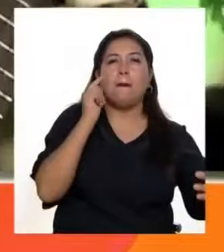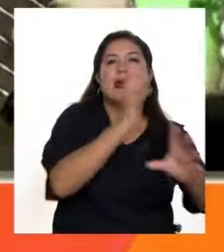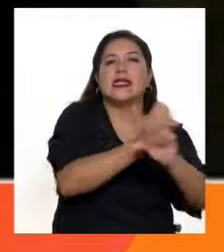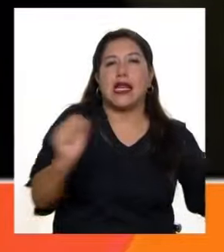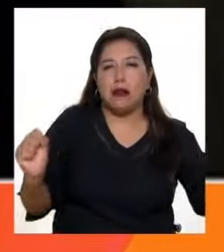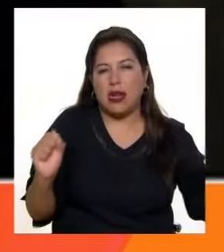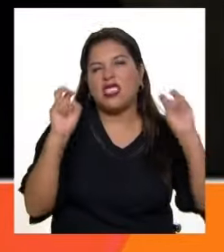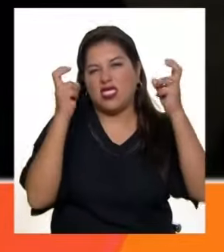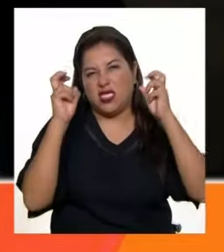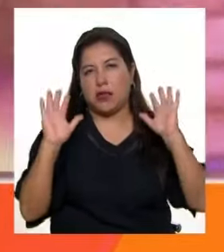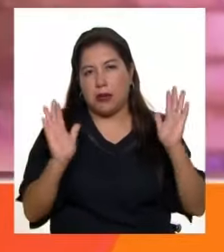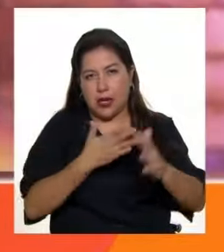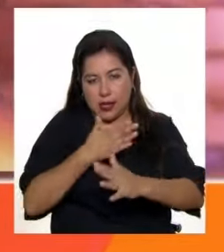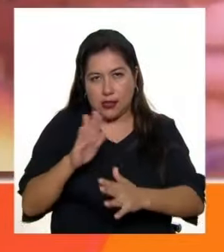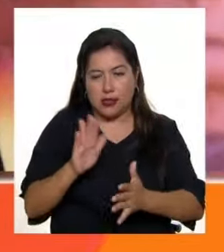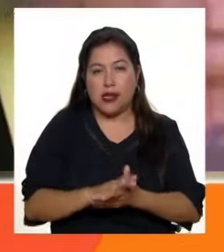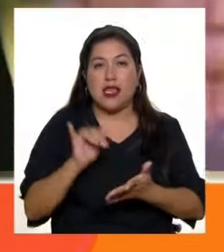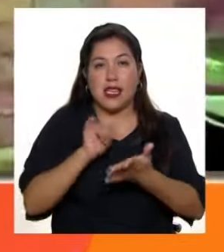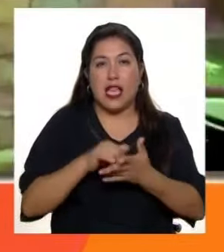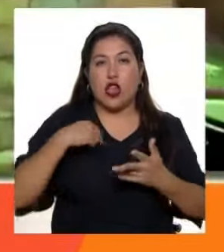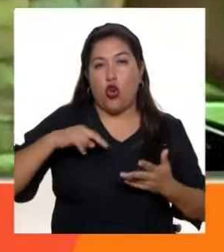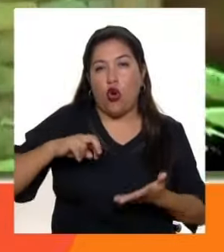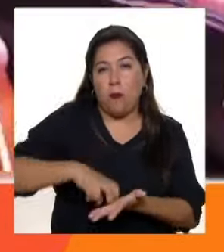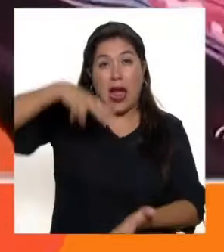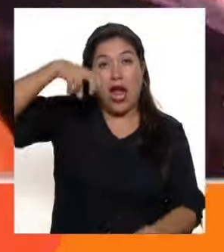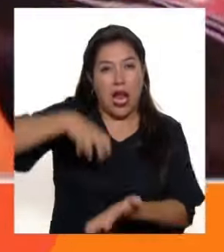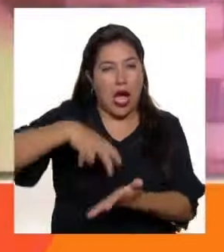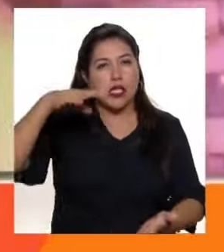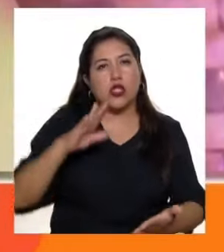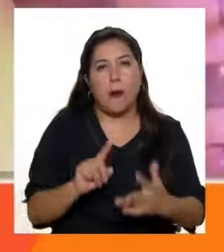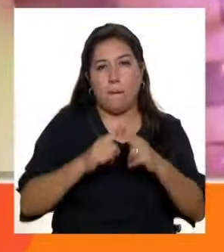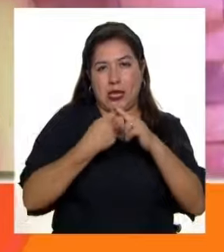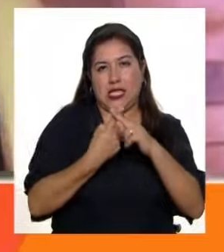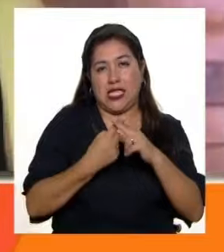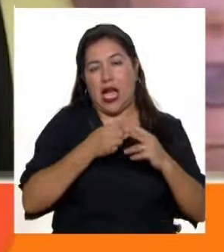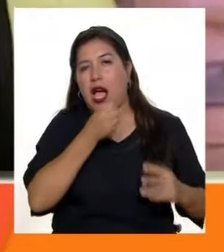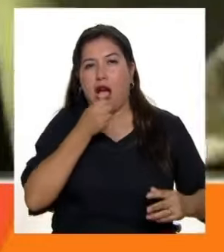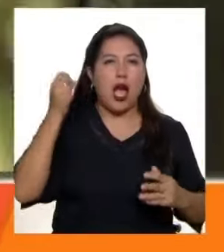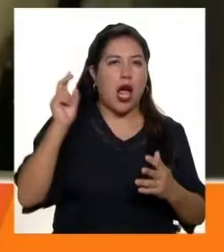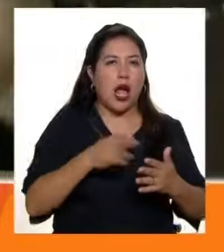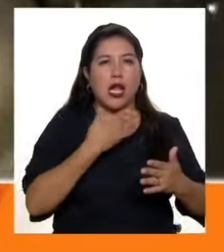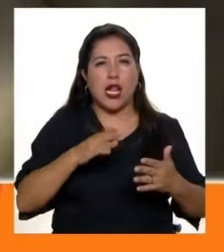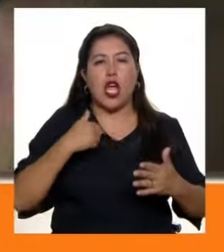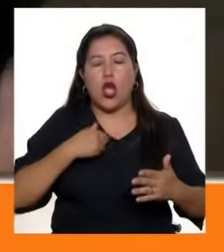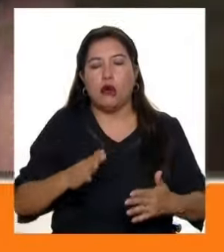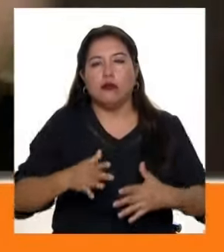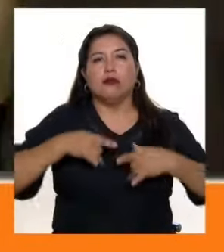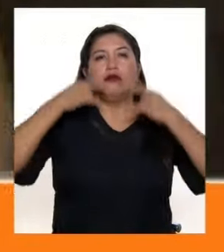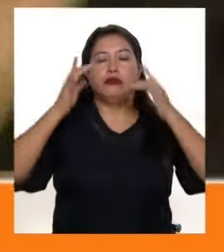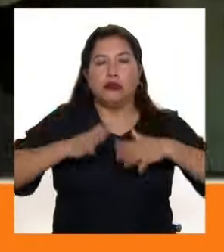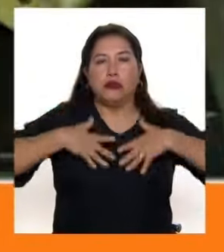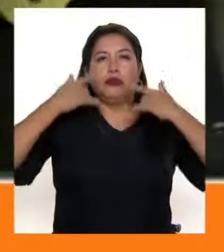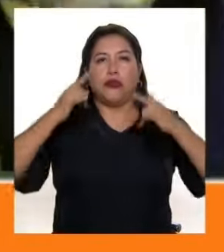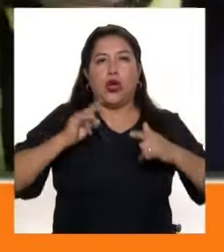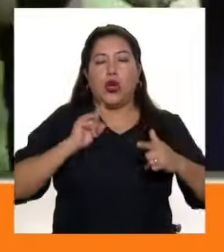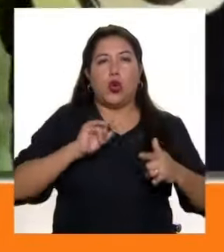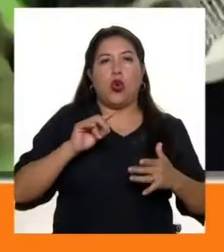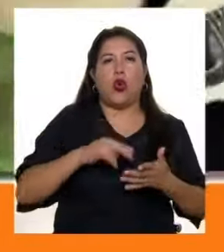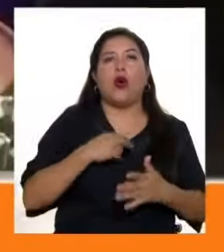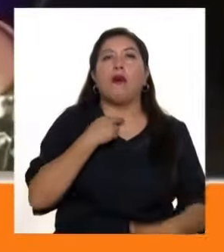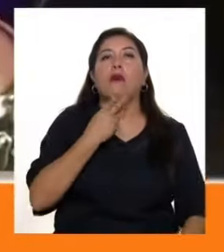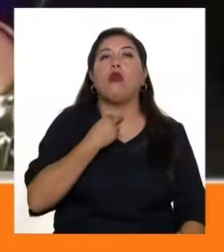ser fuerte desde el principio, salto desde el principio, encontrar momentos exactos para poder respirar y que no se me caiga